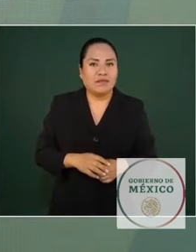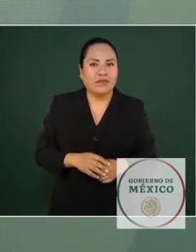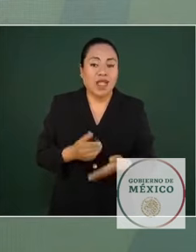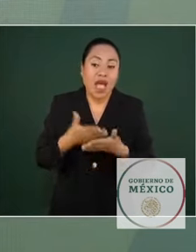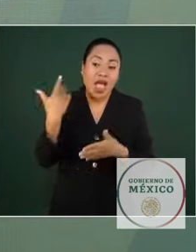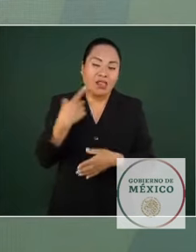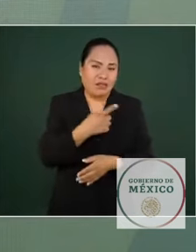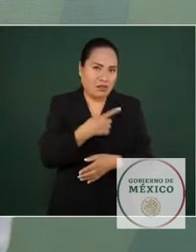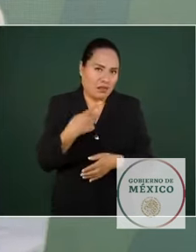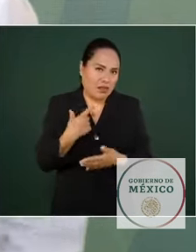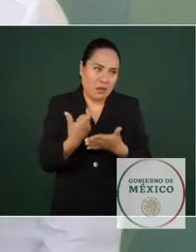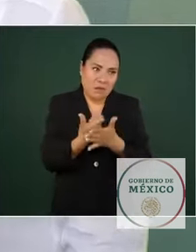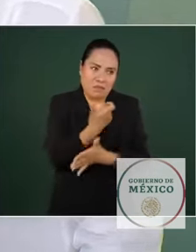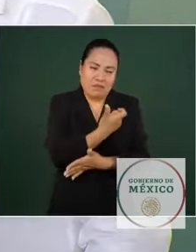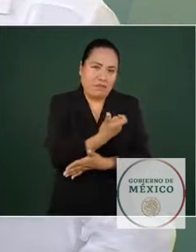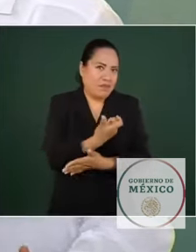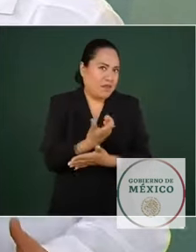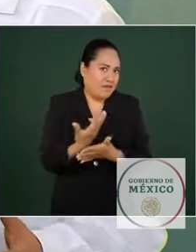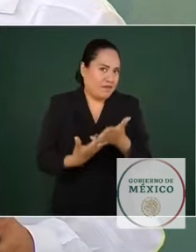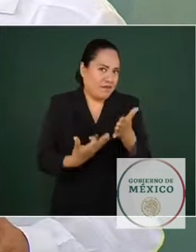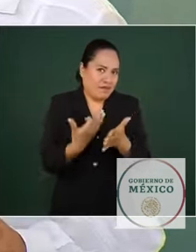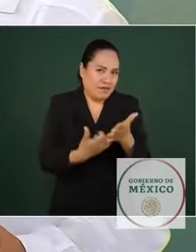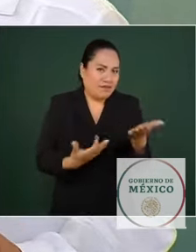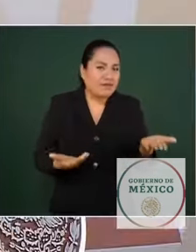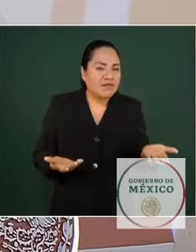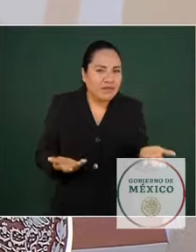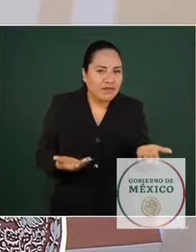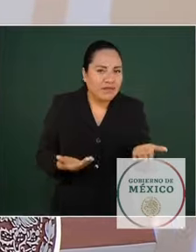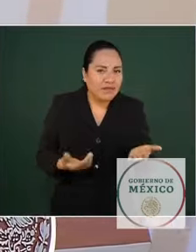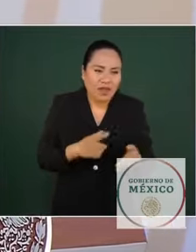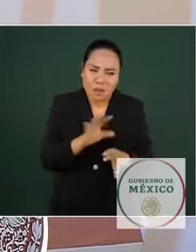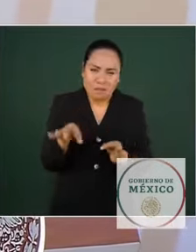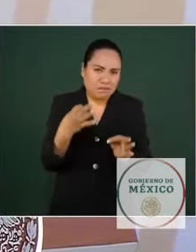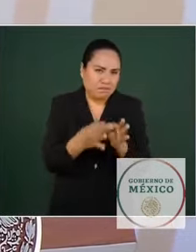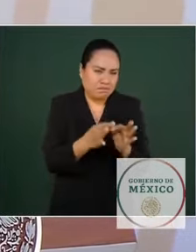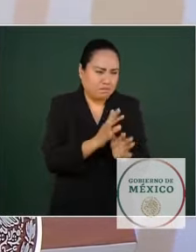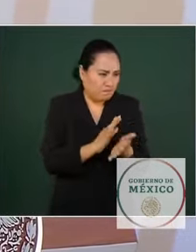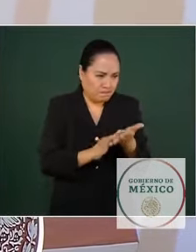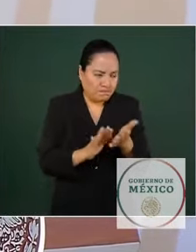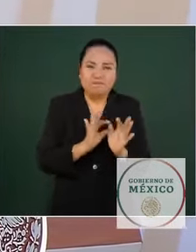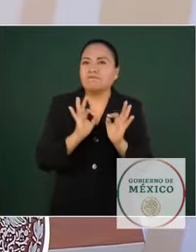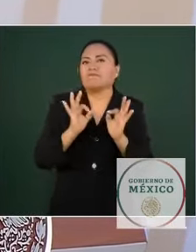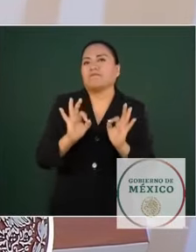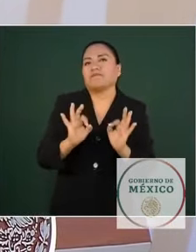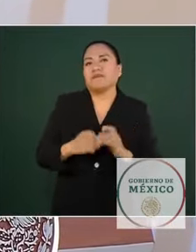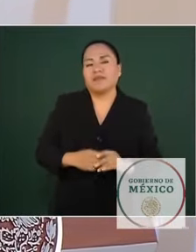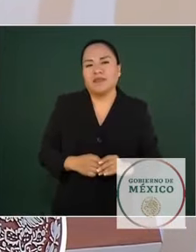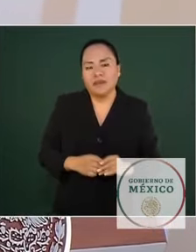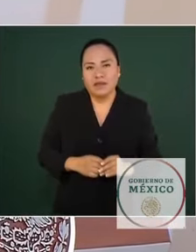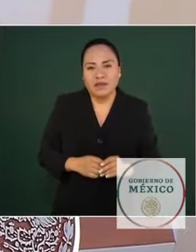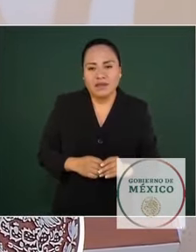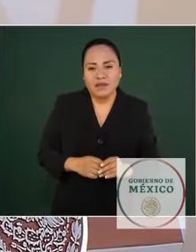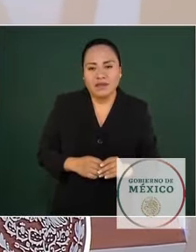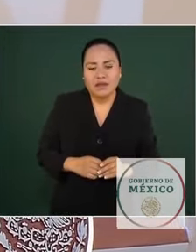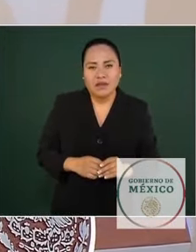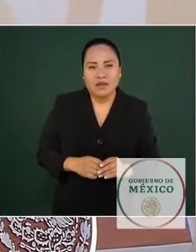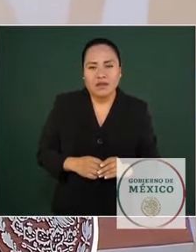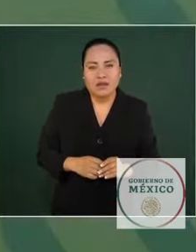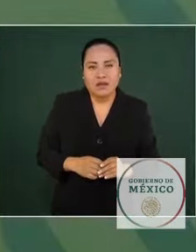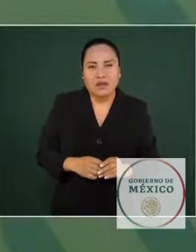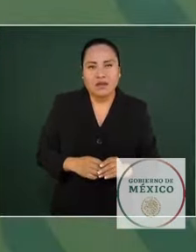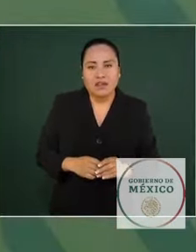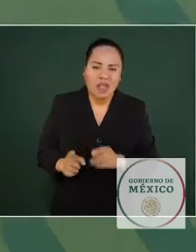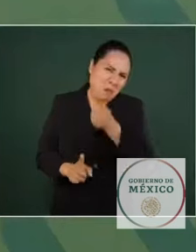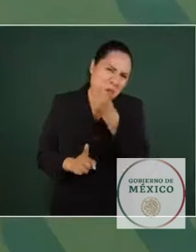tanto dinero al fisco. Pero eso sí, hay que decirlo también. Deben dinero y aquí